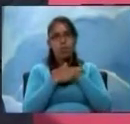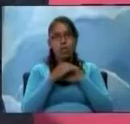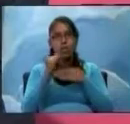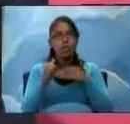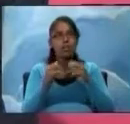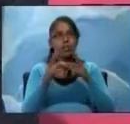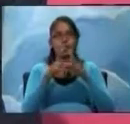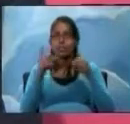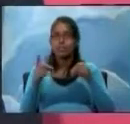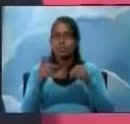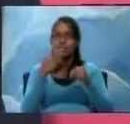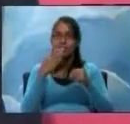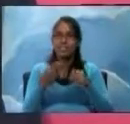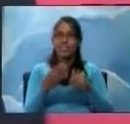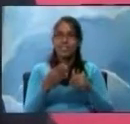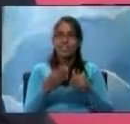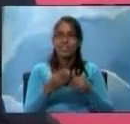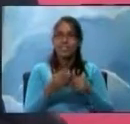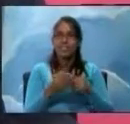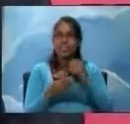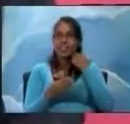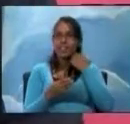¿O desnudo y te cubrimos?